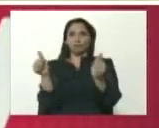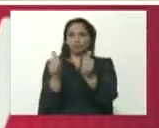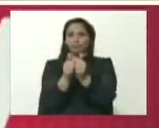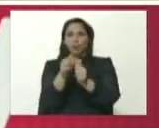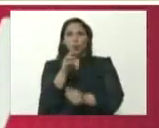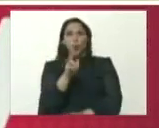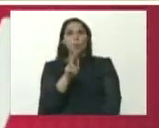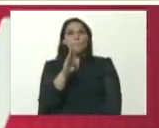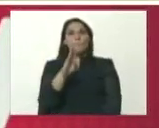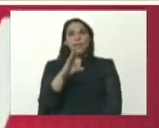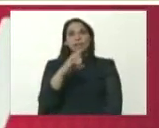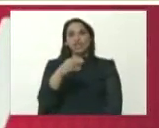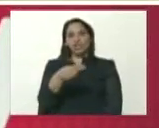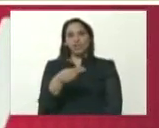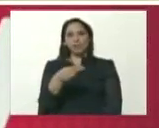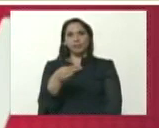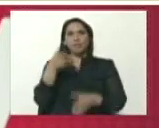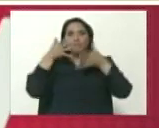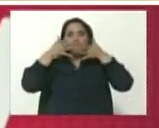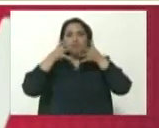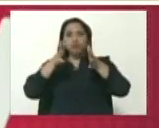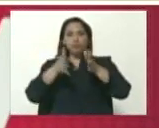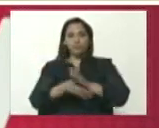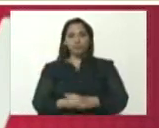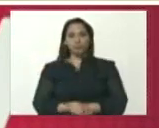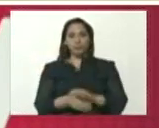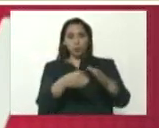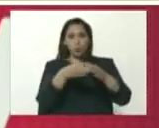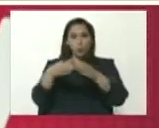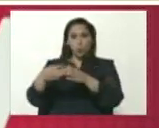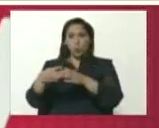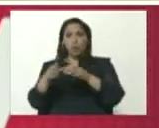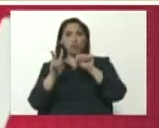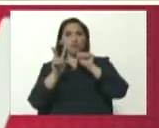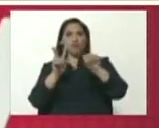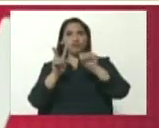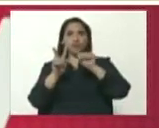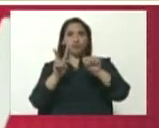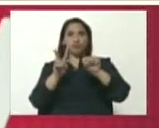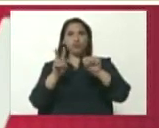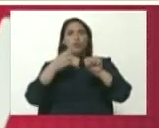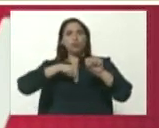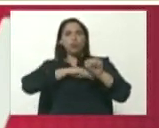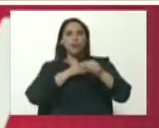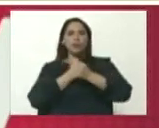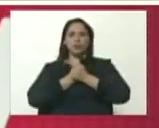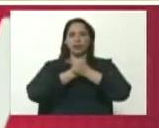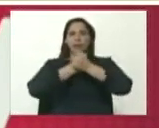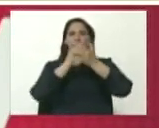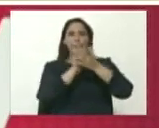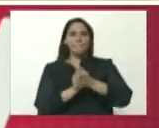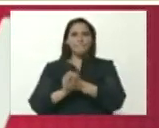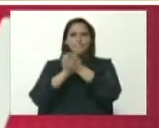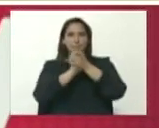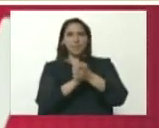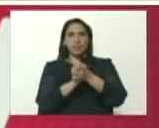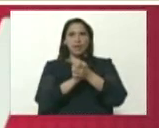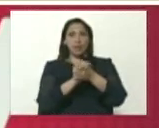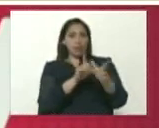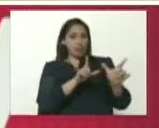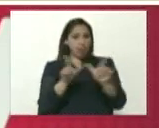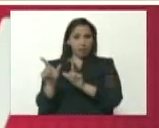VC de Andrés Bello, las brigadas Somos Venezuela y nuestra querida amiga Mirna Víez. ¿Está